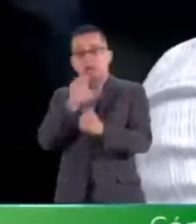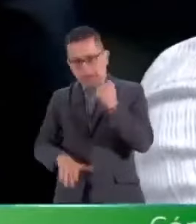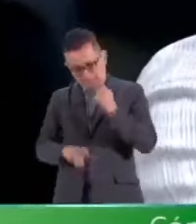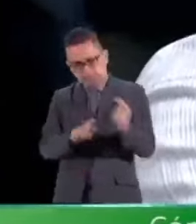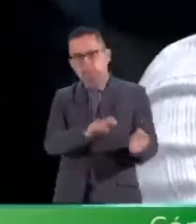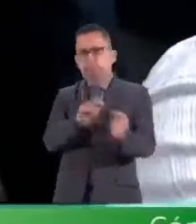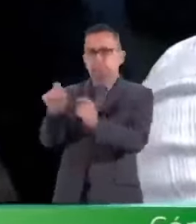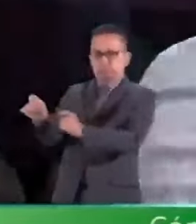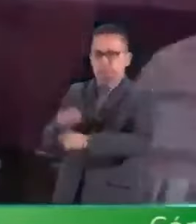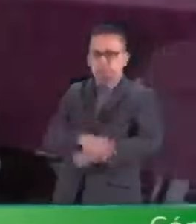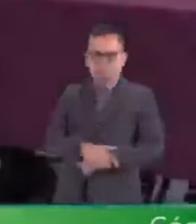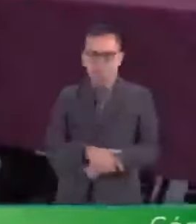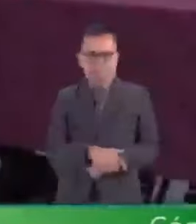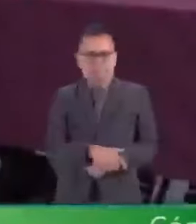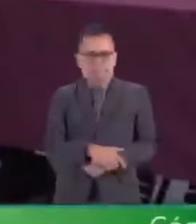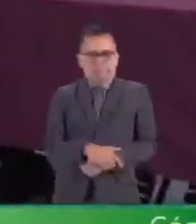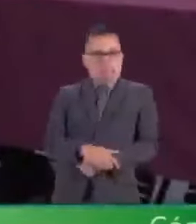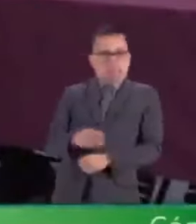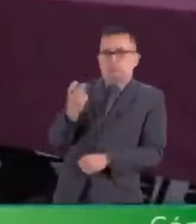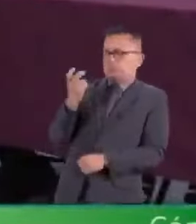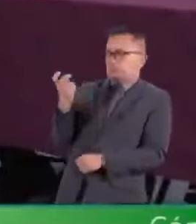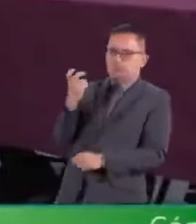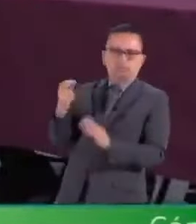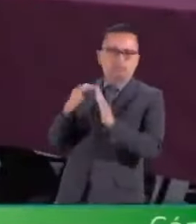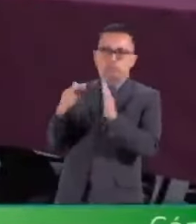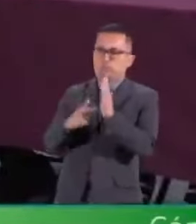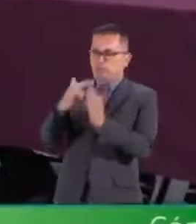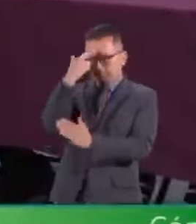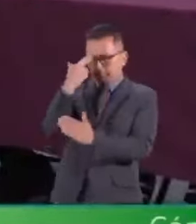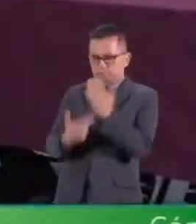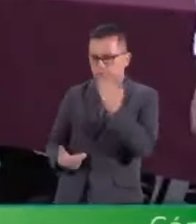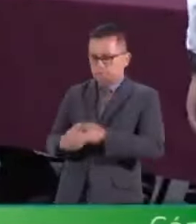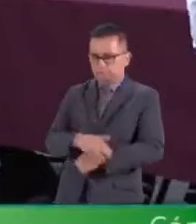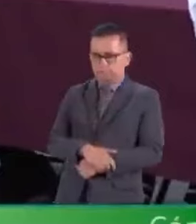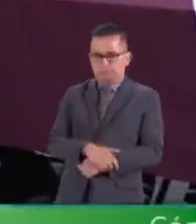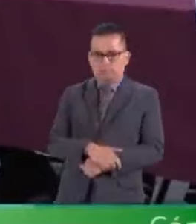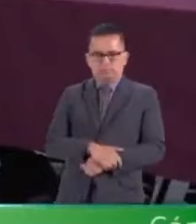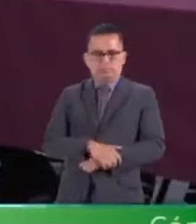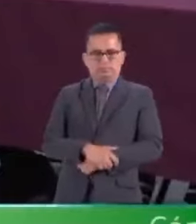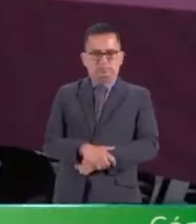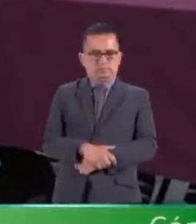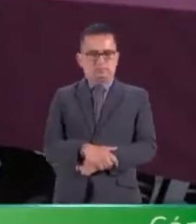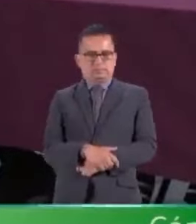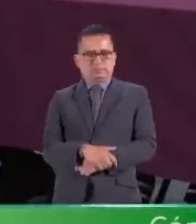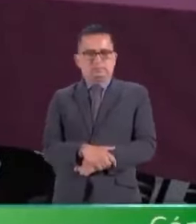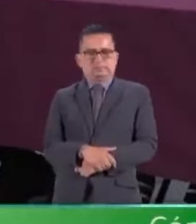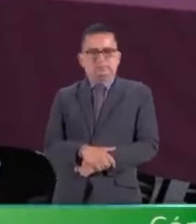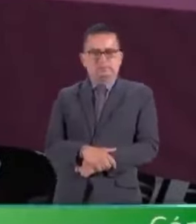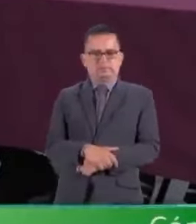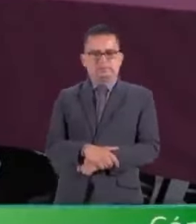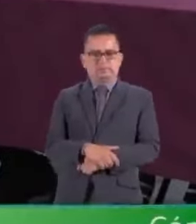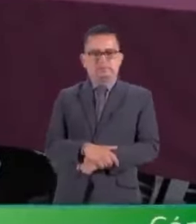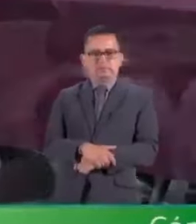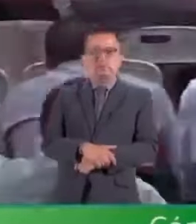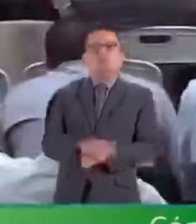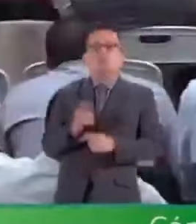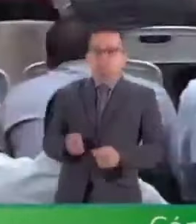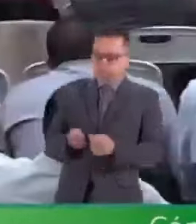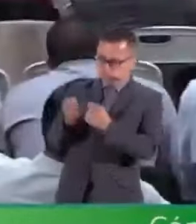Diputado Elías Lisha, eso está fuera de reglamento. Vamos, se le concede para moción de